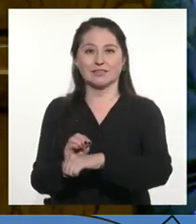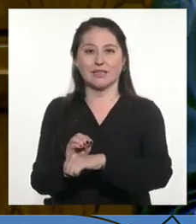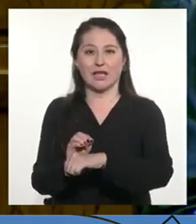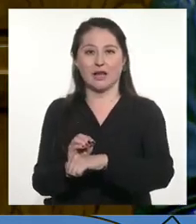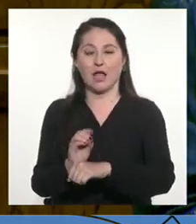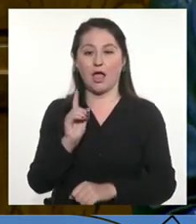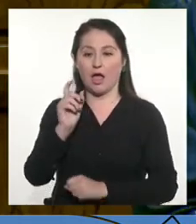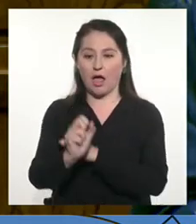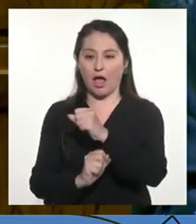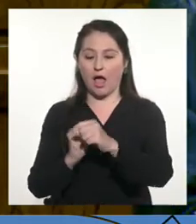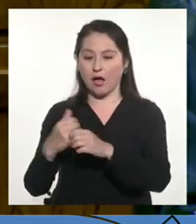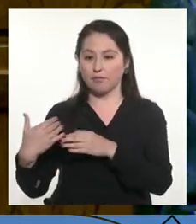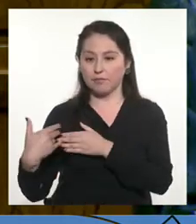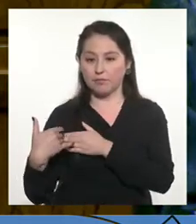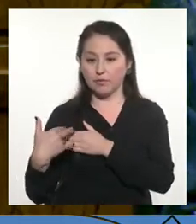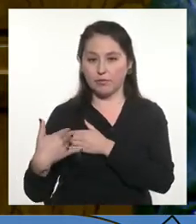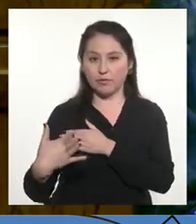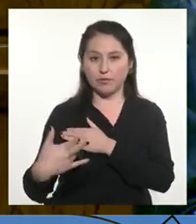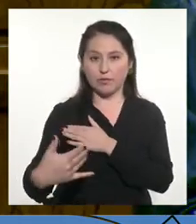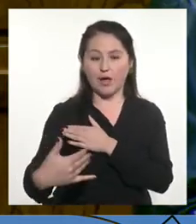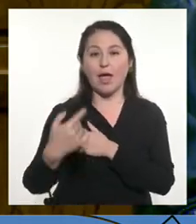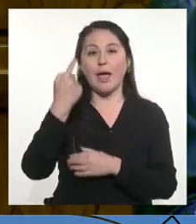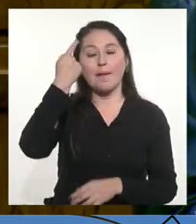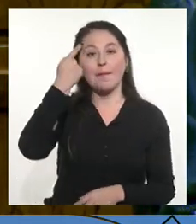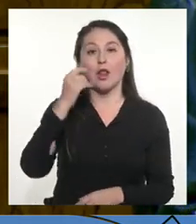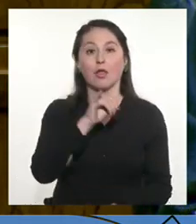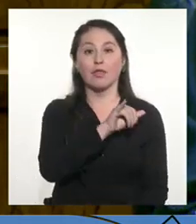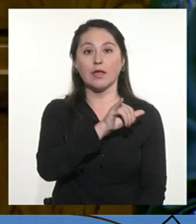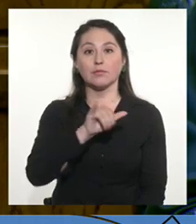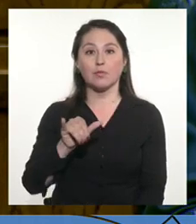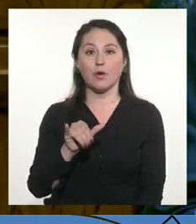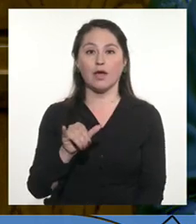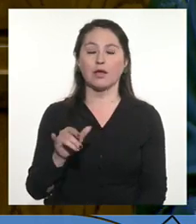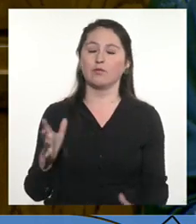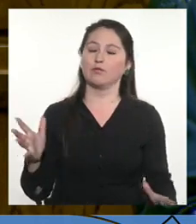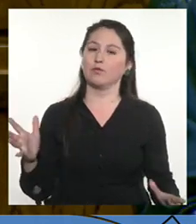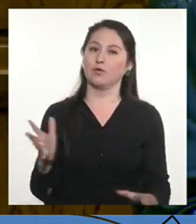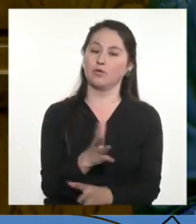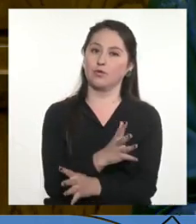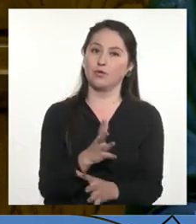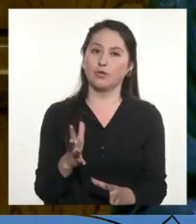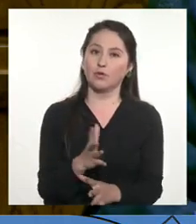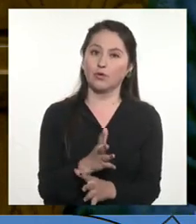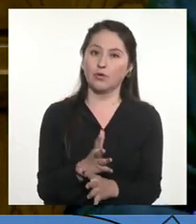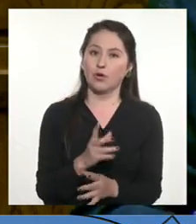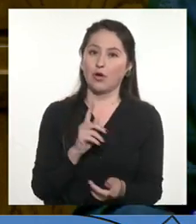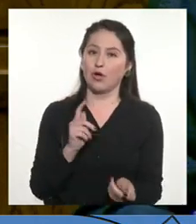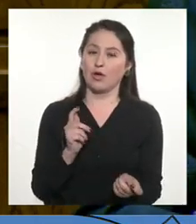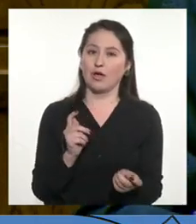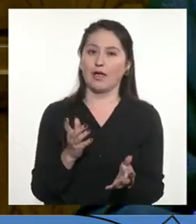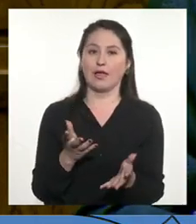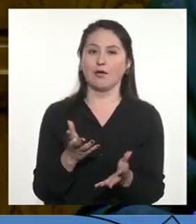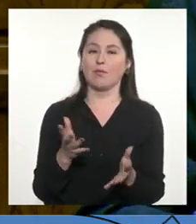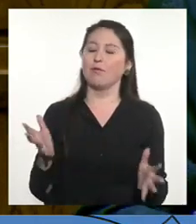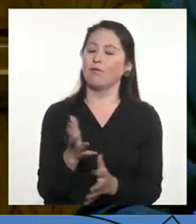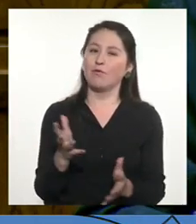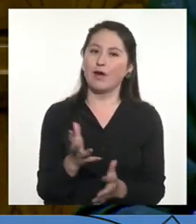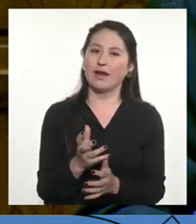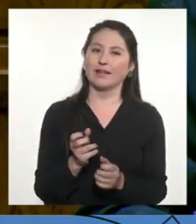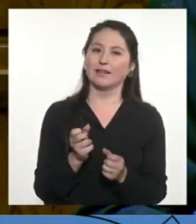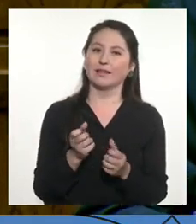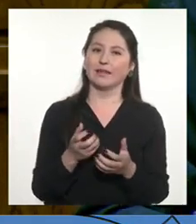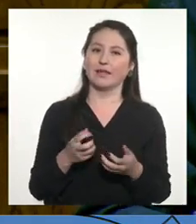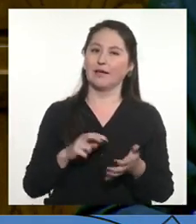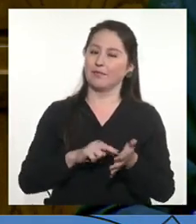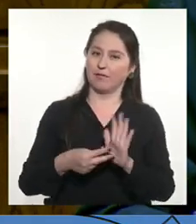pero que en un momento determinado explotan en forma muy muy severa por eso